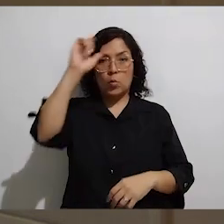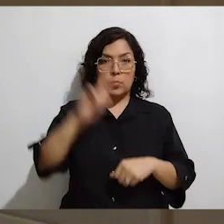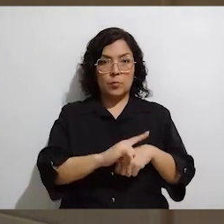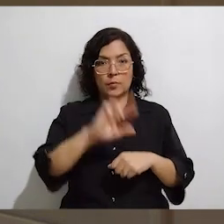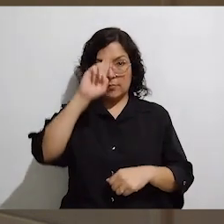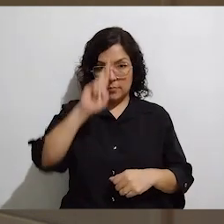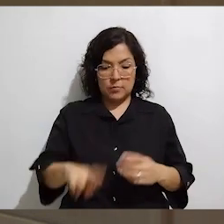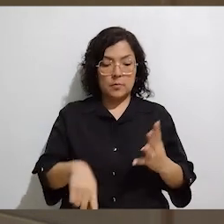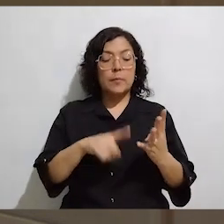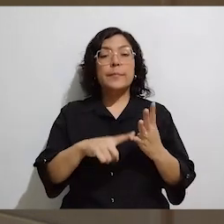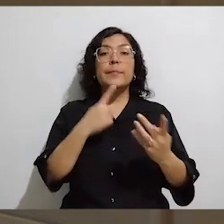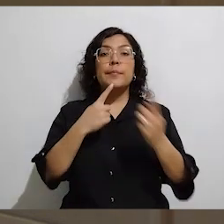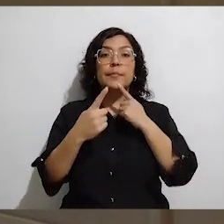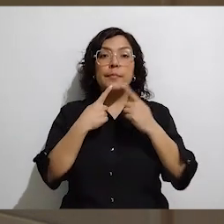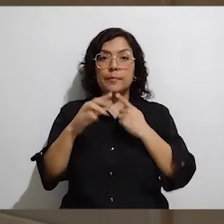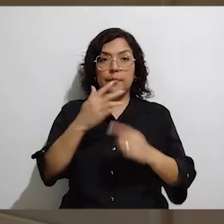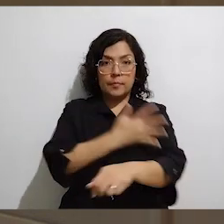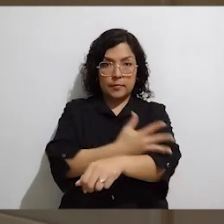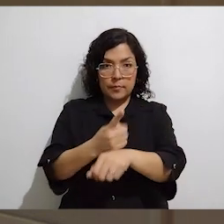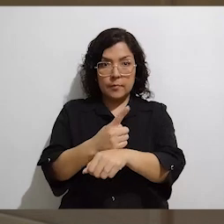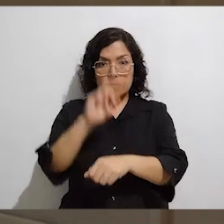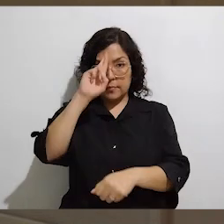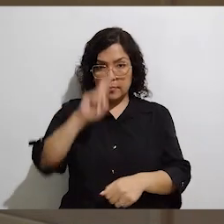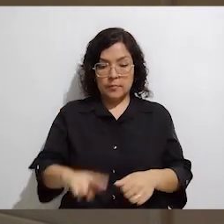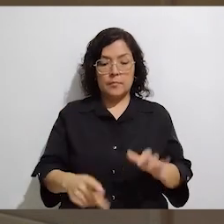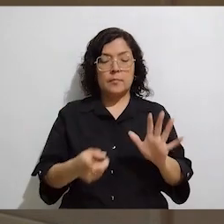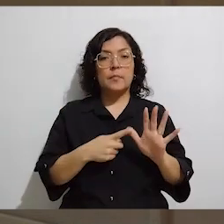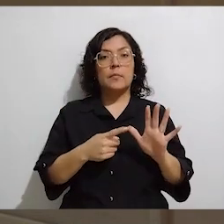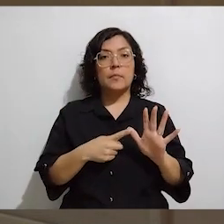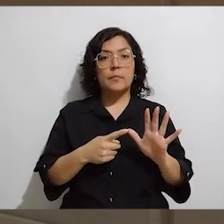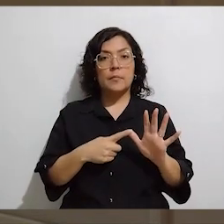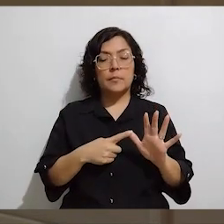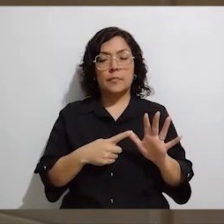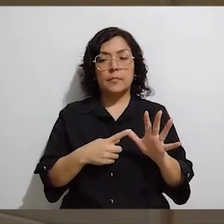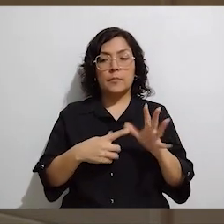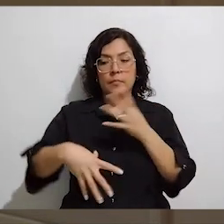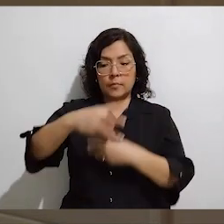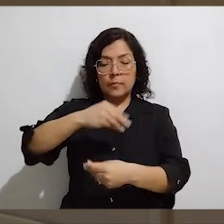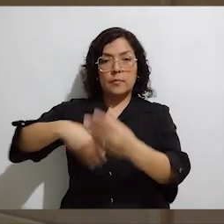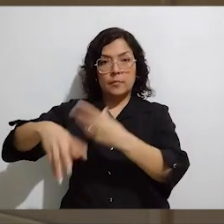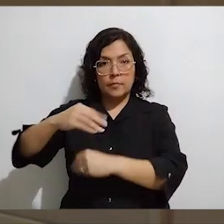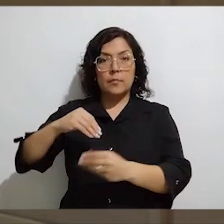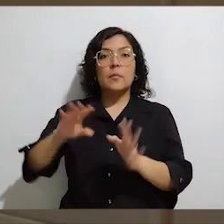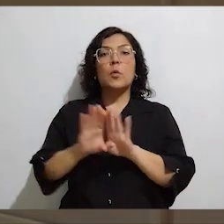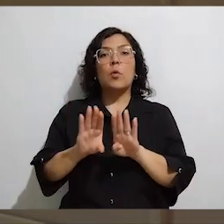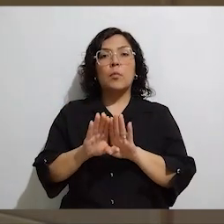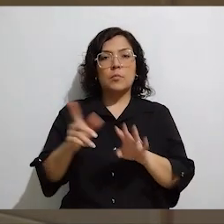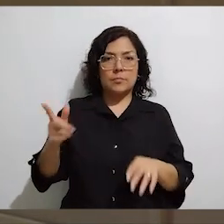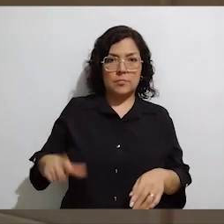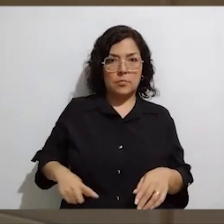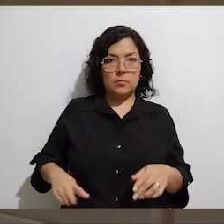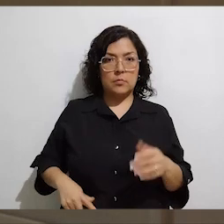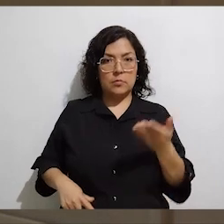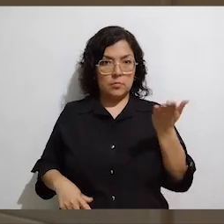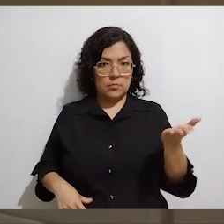tolerante, respetuoso, la colaboración corresponsable, constructiva y armónica entre gobierno y comunidad